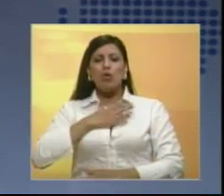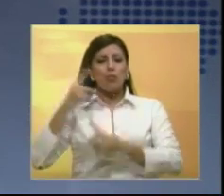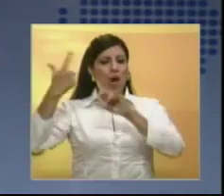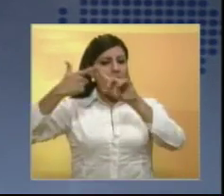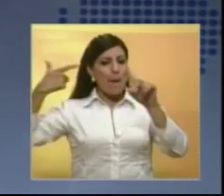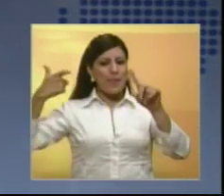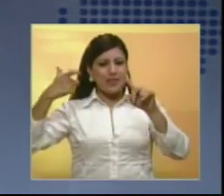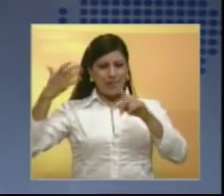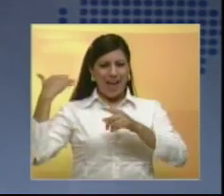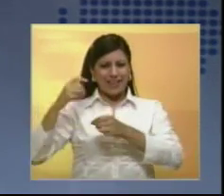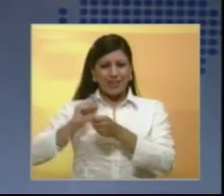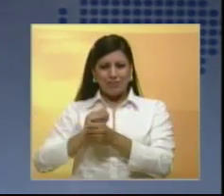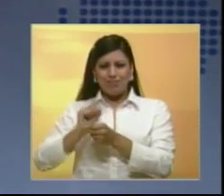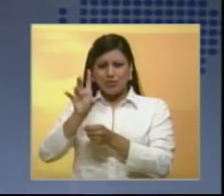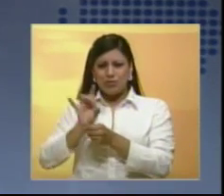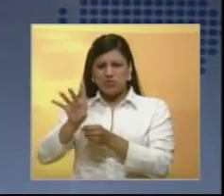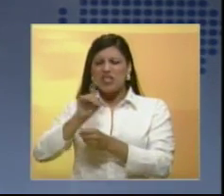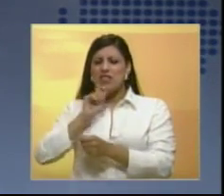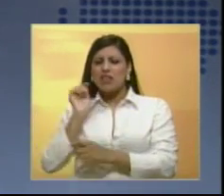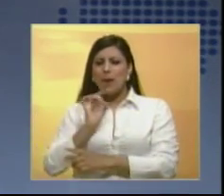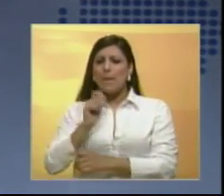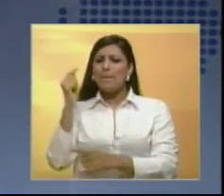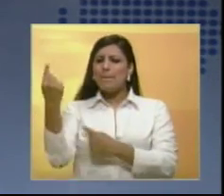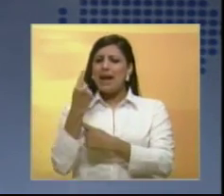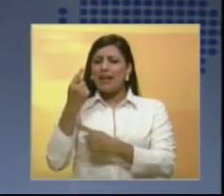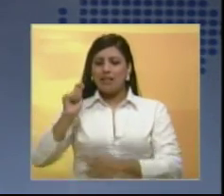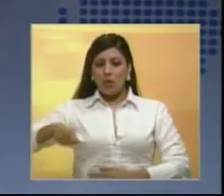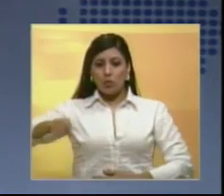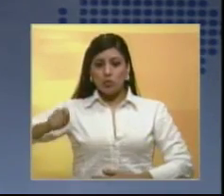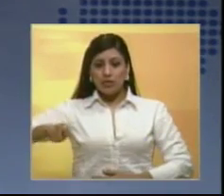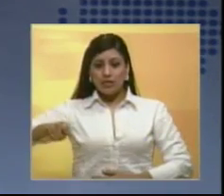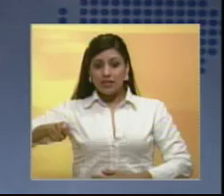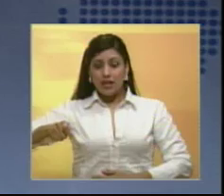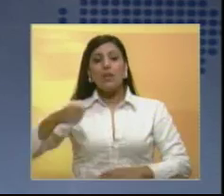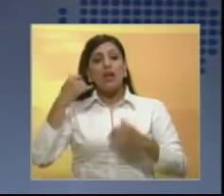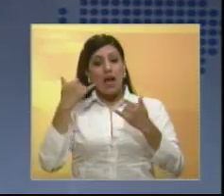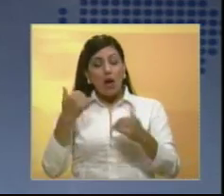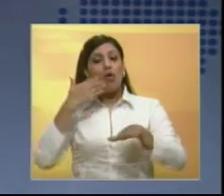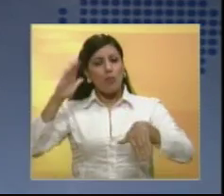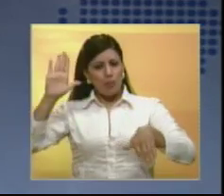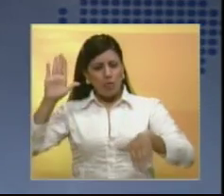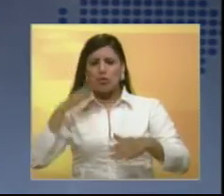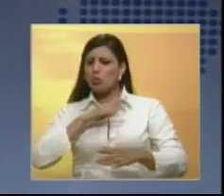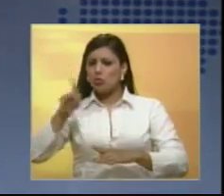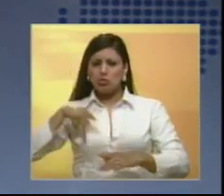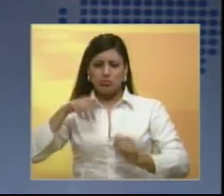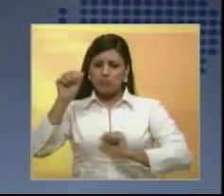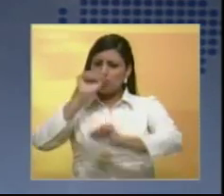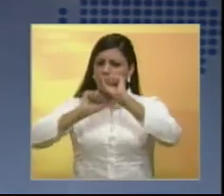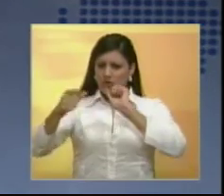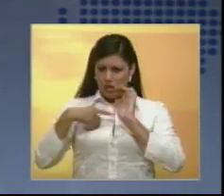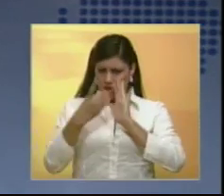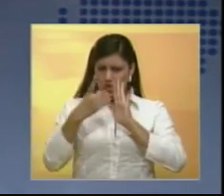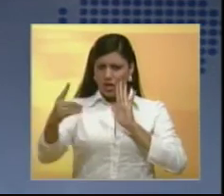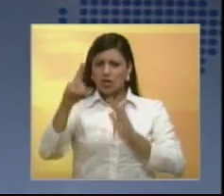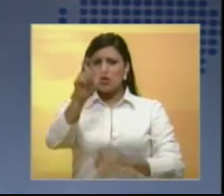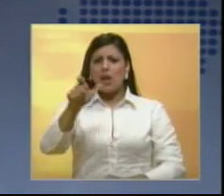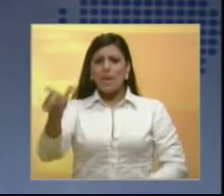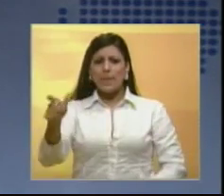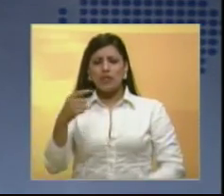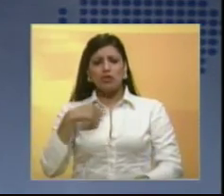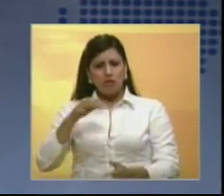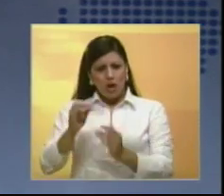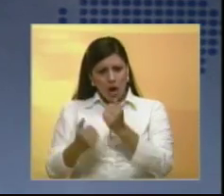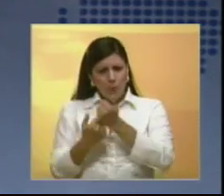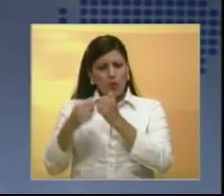fueron desincorporados por órdenes de la Sala Electoral del Tribunal Supremo de Justicia, prometieron que van a defender sus derechos y el de los ciudadanos que